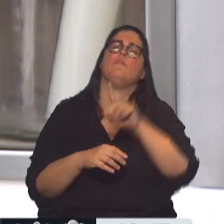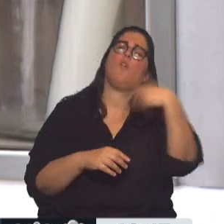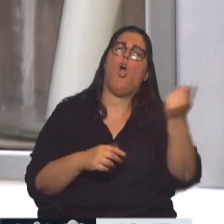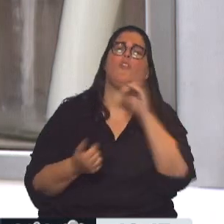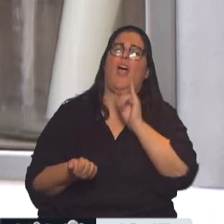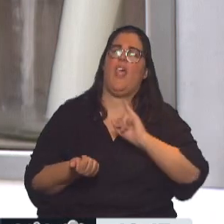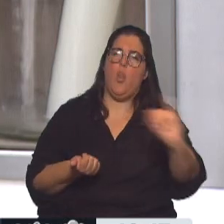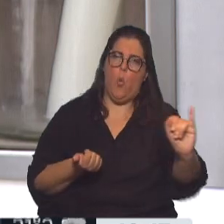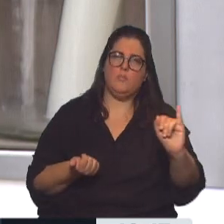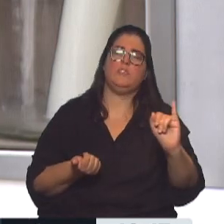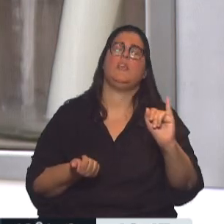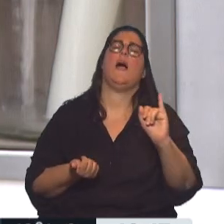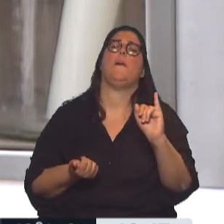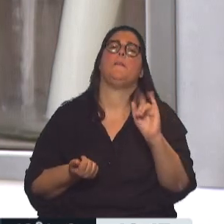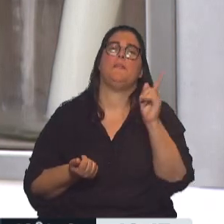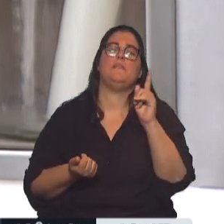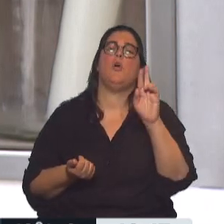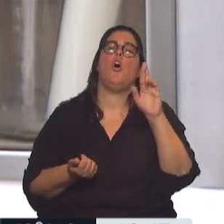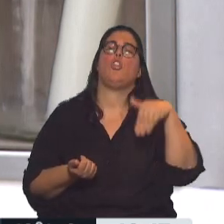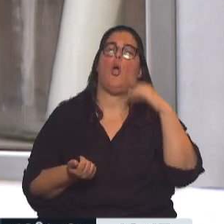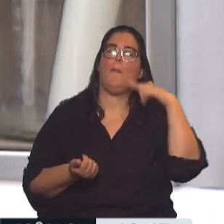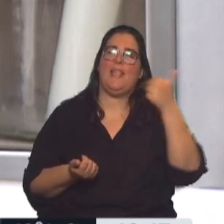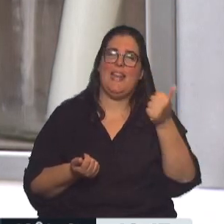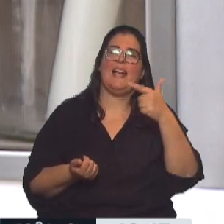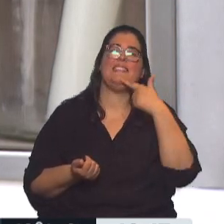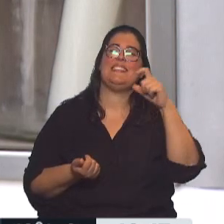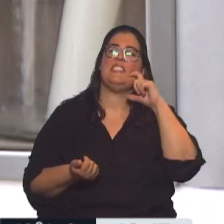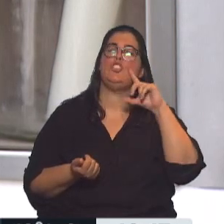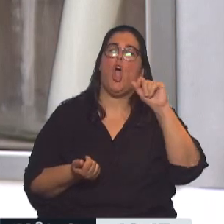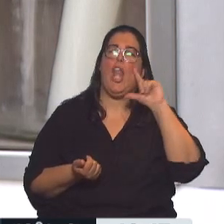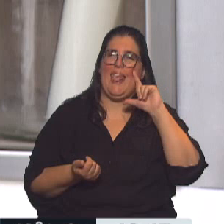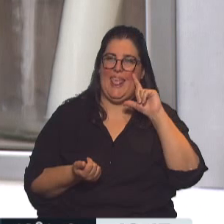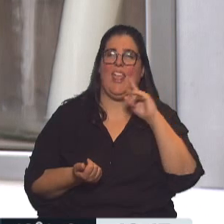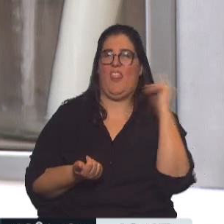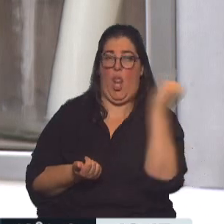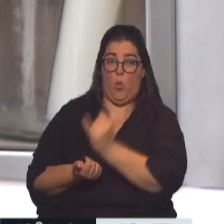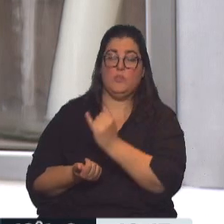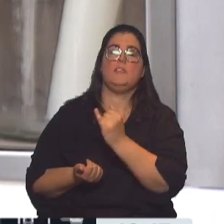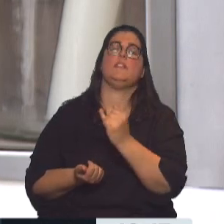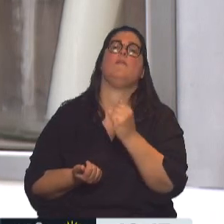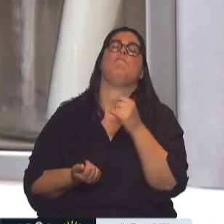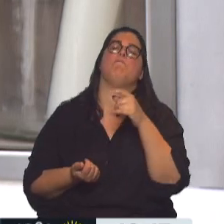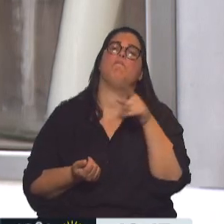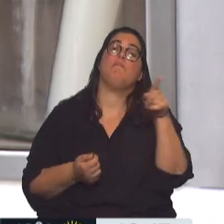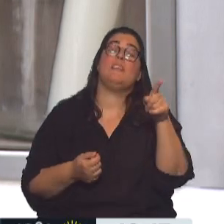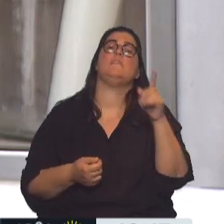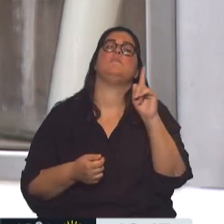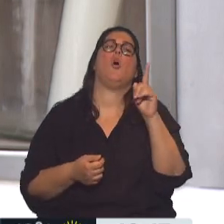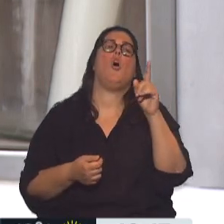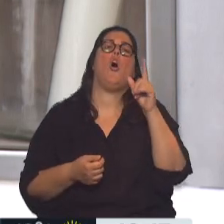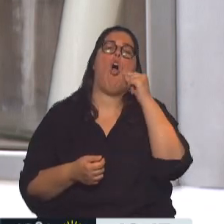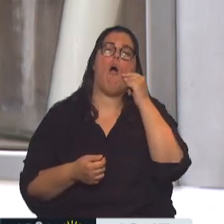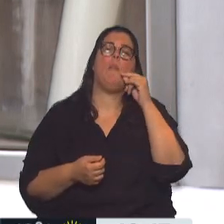querella de Romina Sicioli. Logramos en su momento que con la muerte de Cristian Zárate Lotocchi fuera